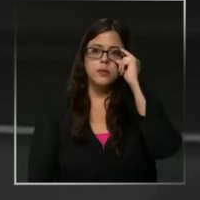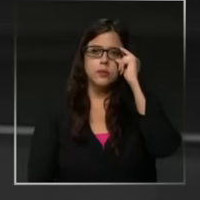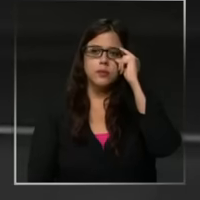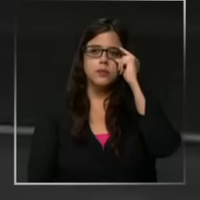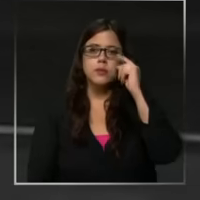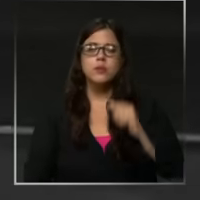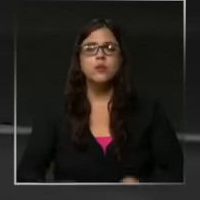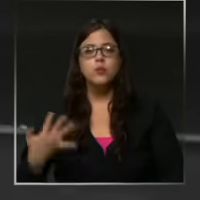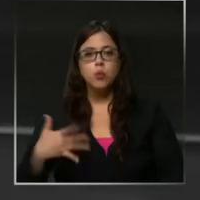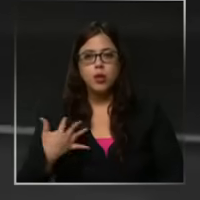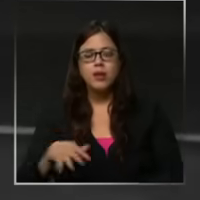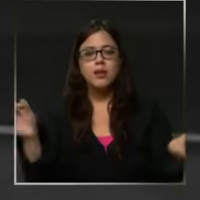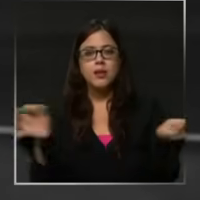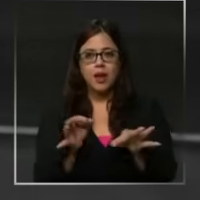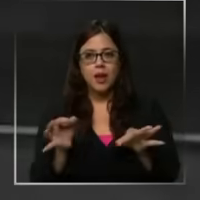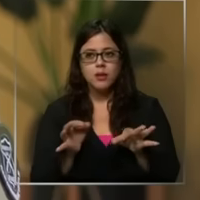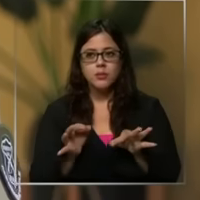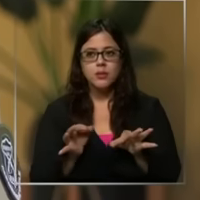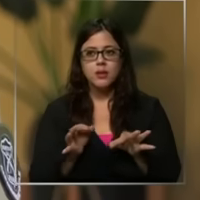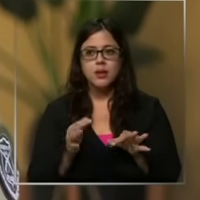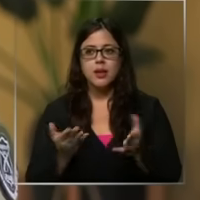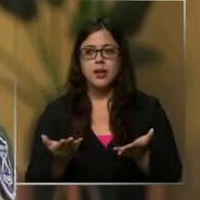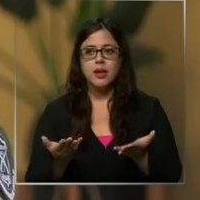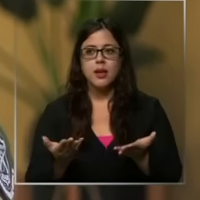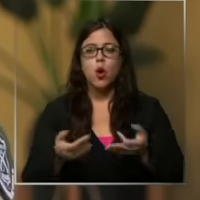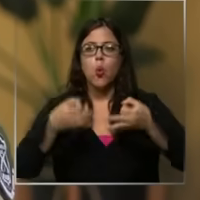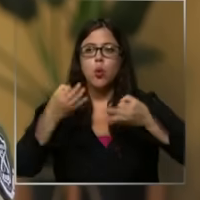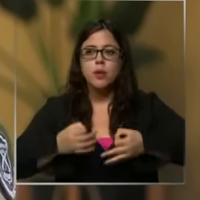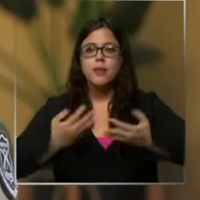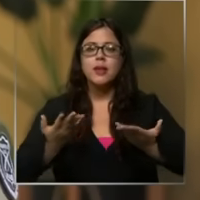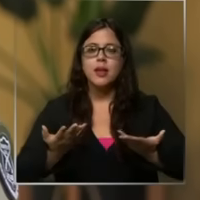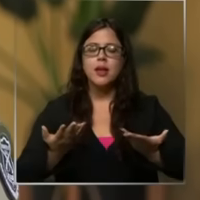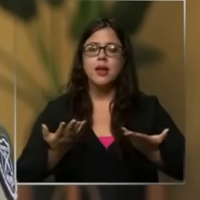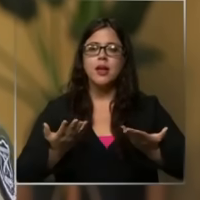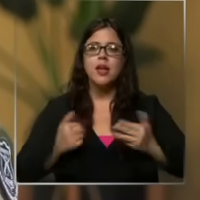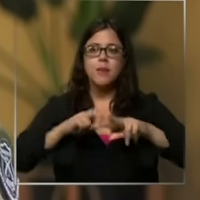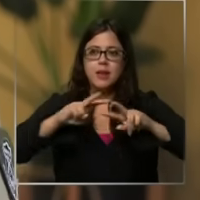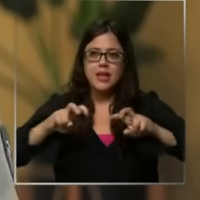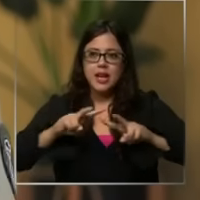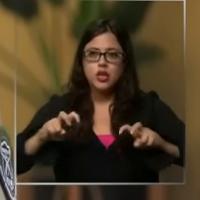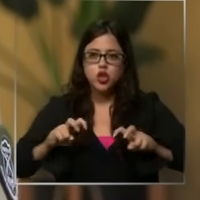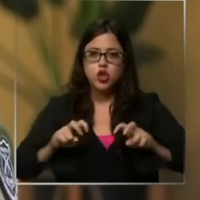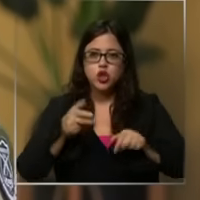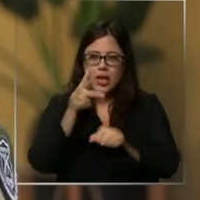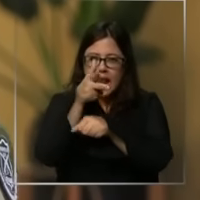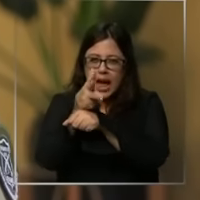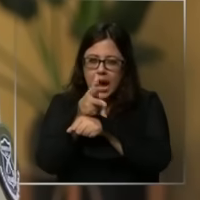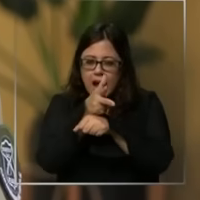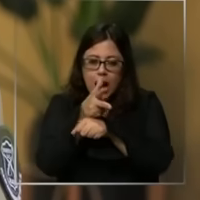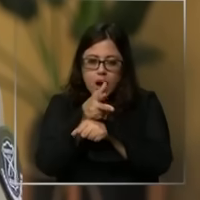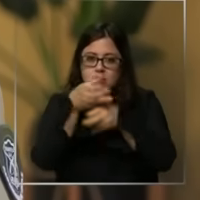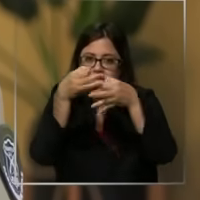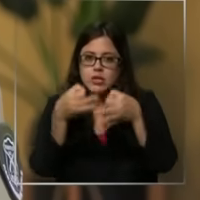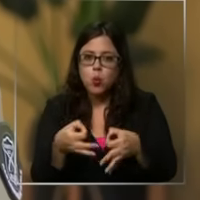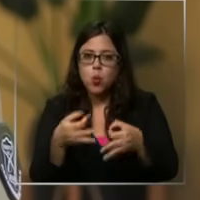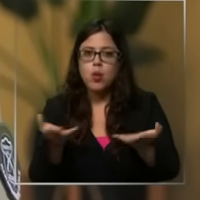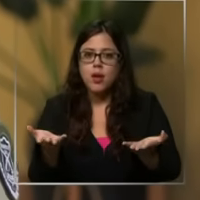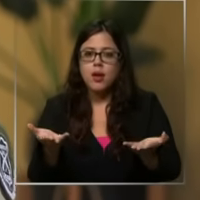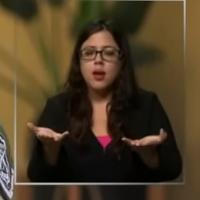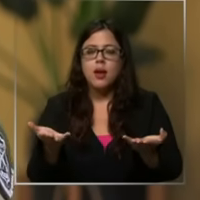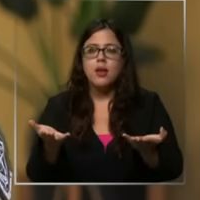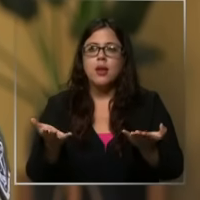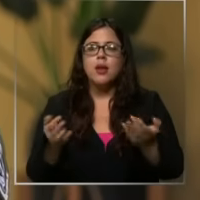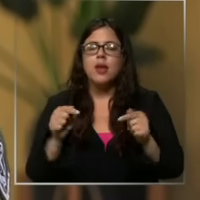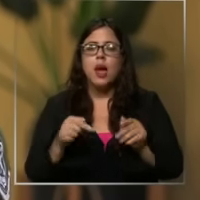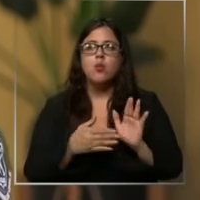Lo importante a destacar es que, realizado un análisis de la totalidad de las cámaras de seguridad, que constaron de